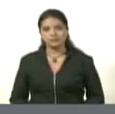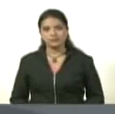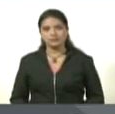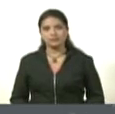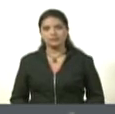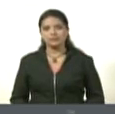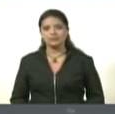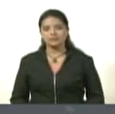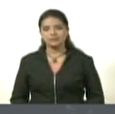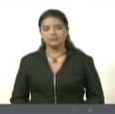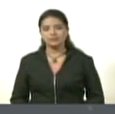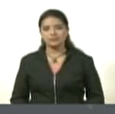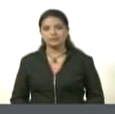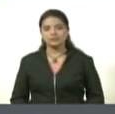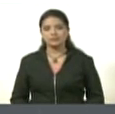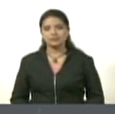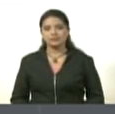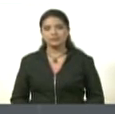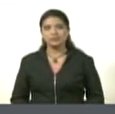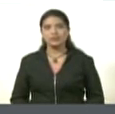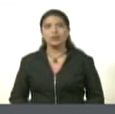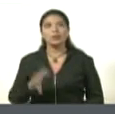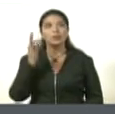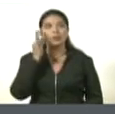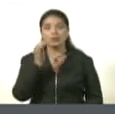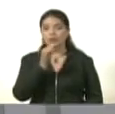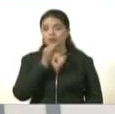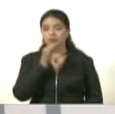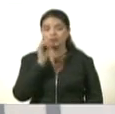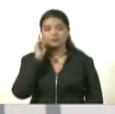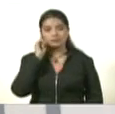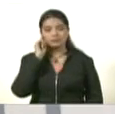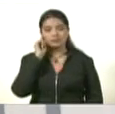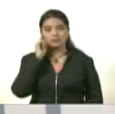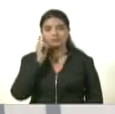Bien, nuestra compañera Rodisely Cárdenas desde el Tribunal Supremo de Justicia.